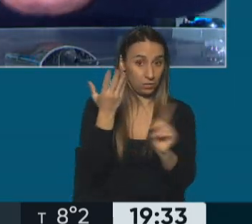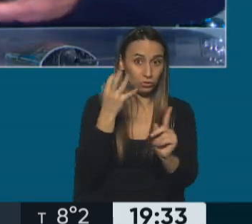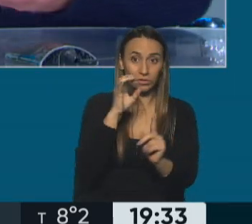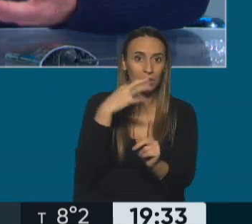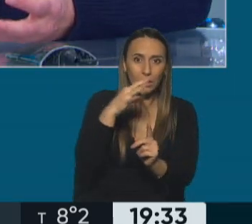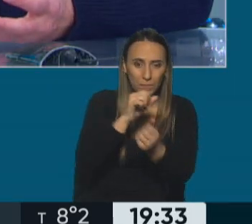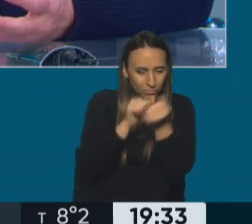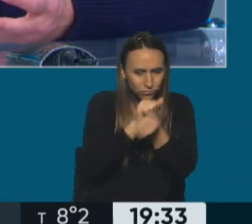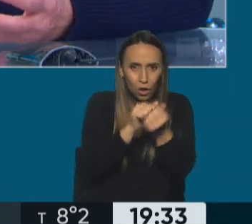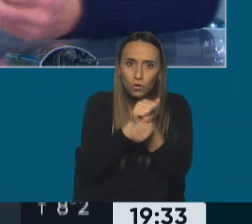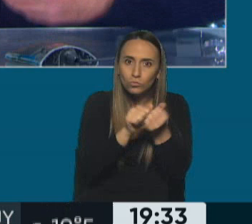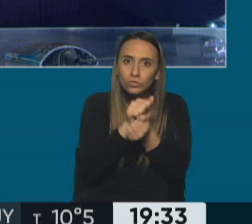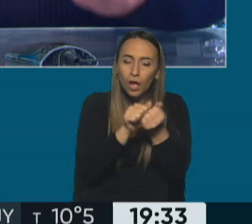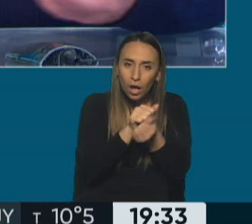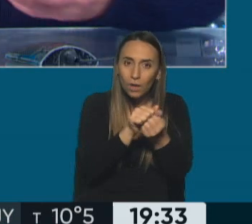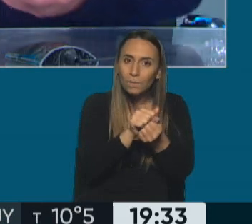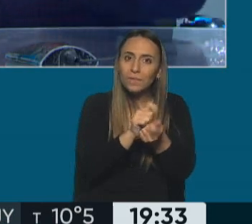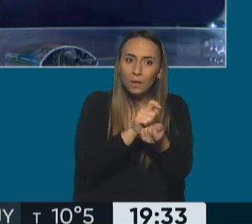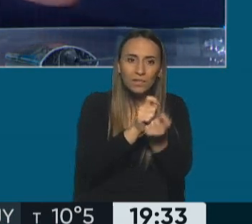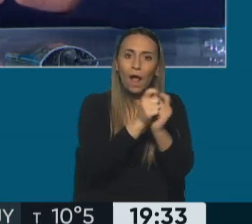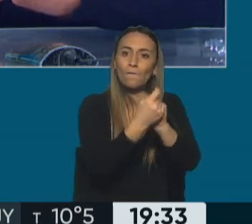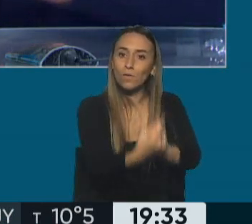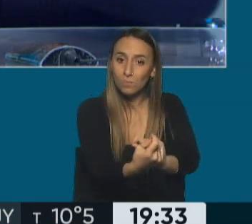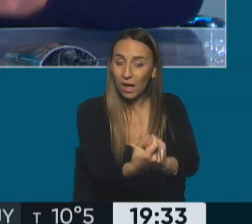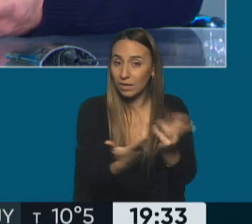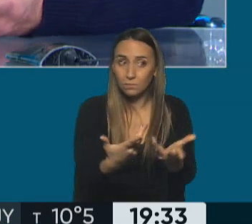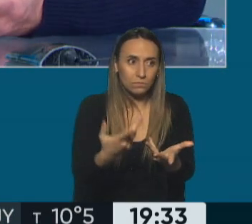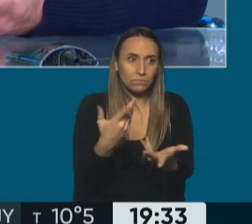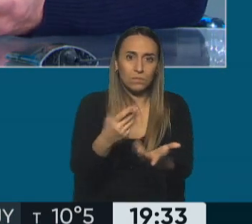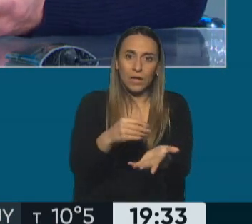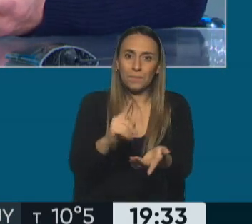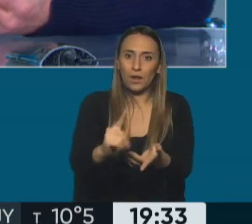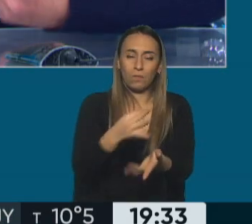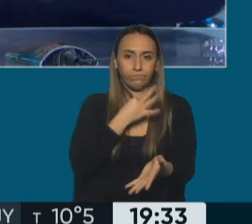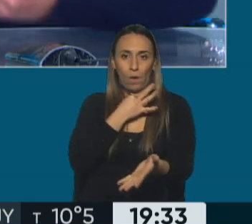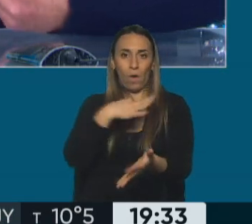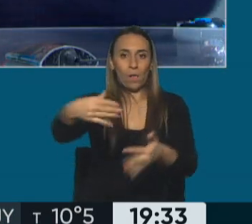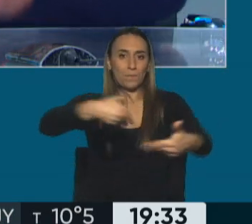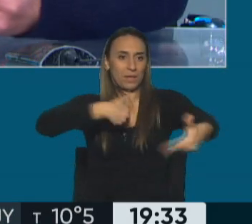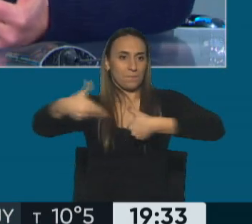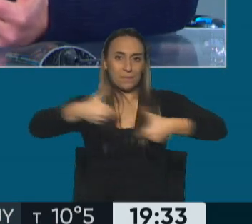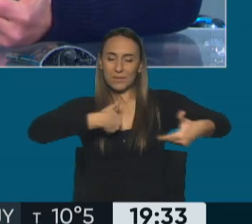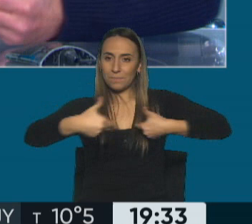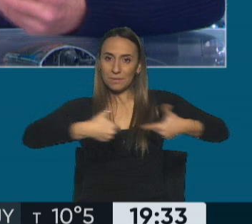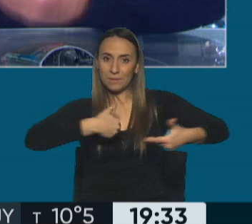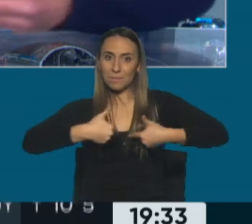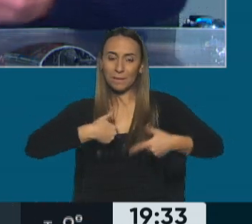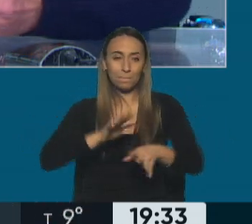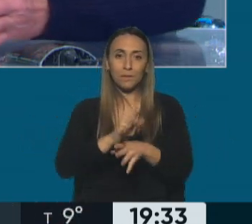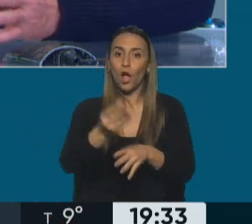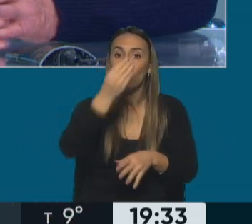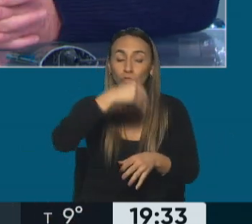que no es fácil, digamos, recuperar si hay una demanda extraordinaria. Sí. No es fácil que la oferta pueda